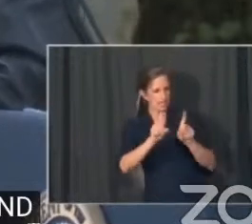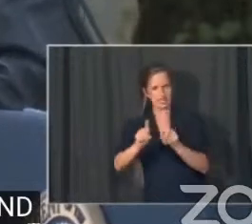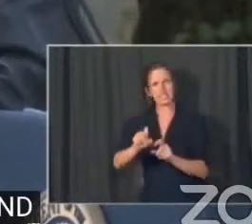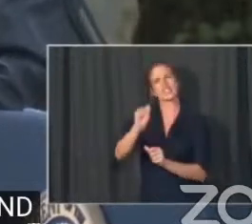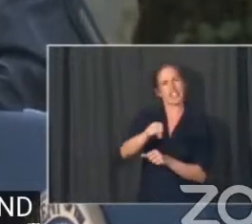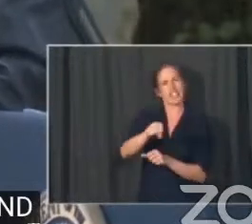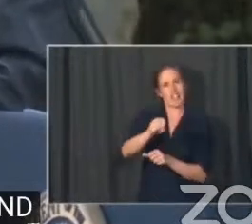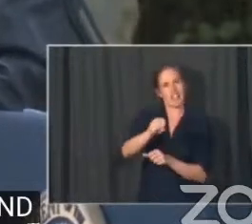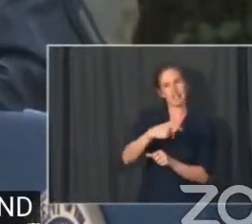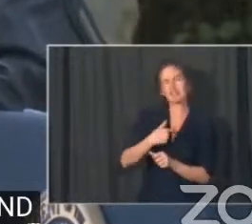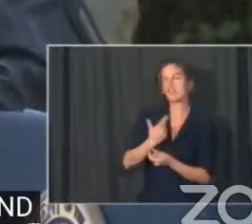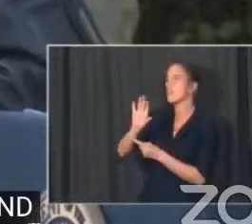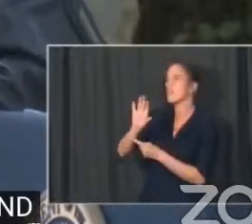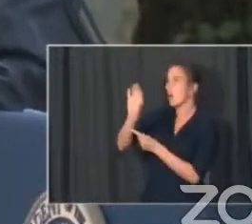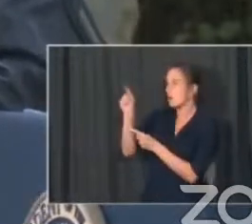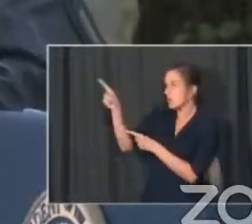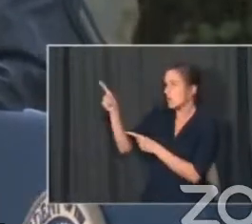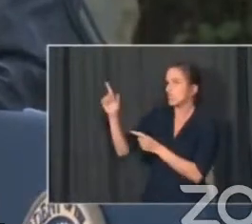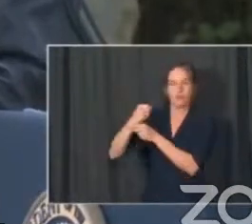estamos desarrollando